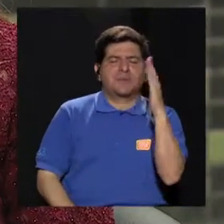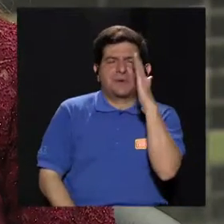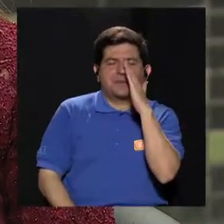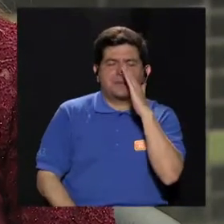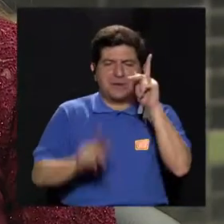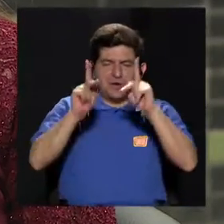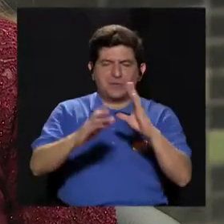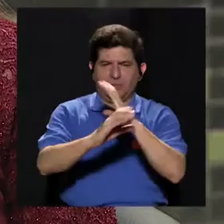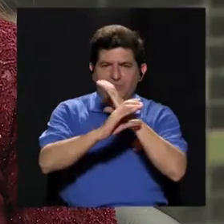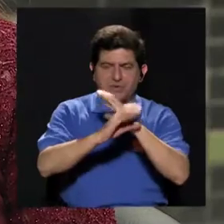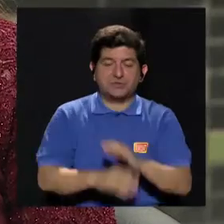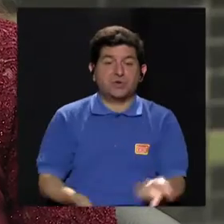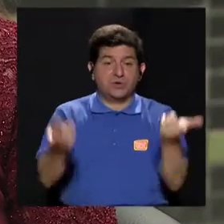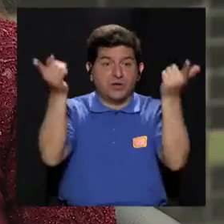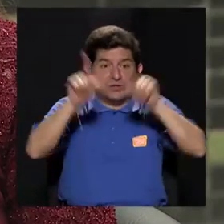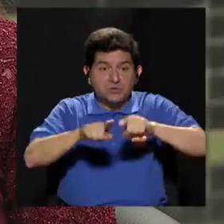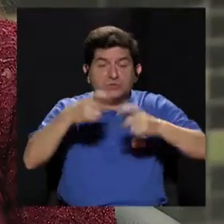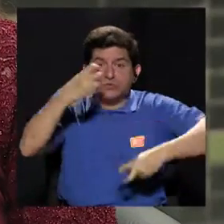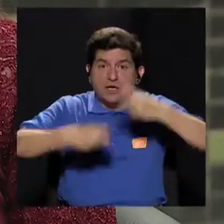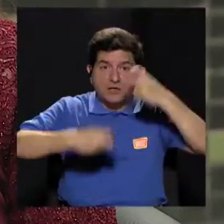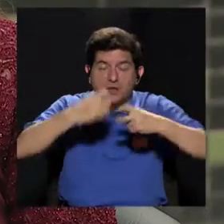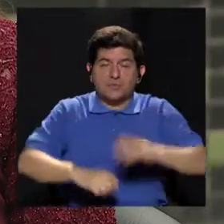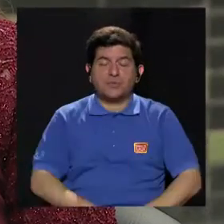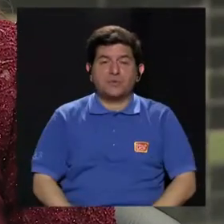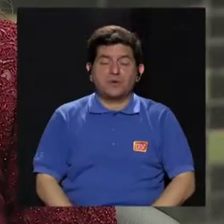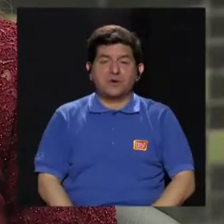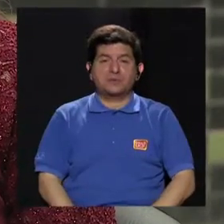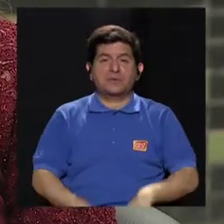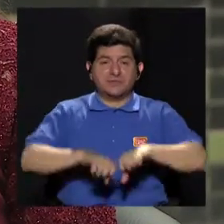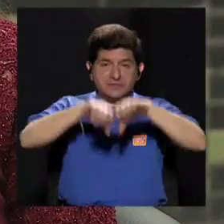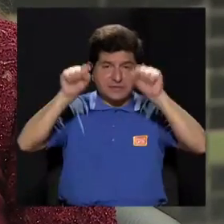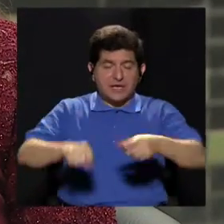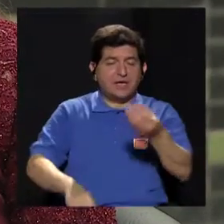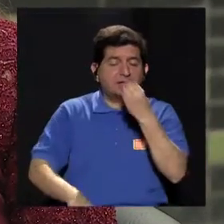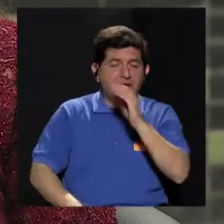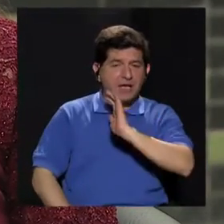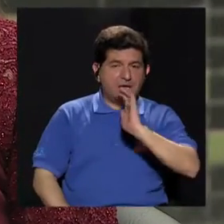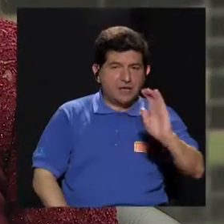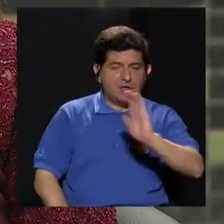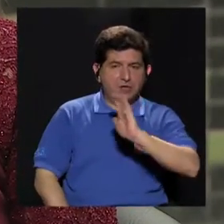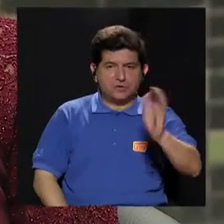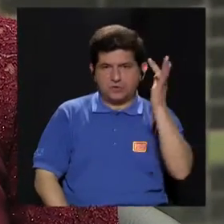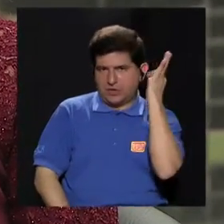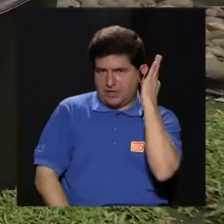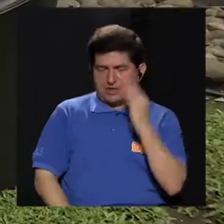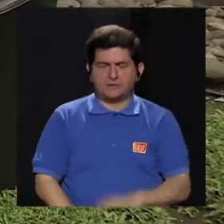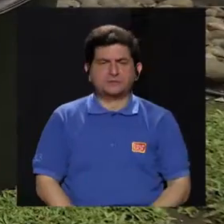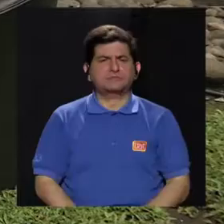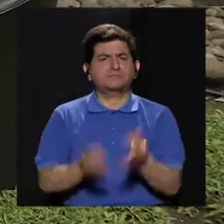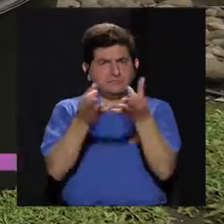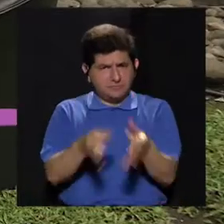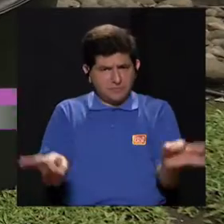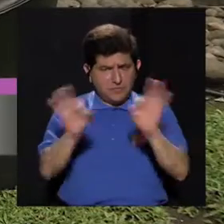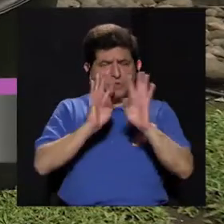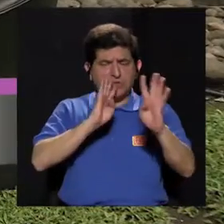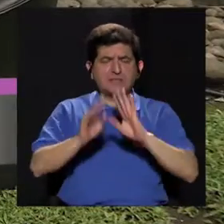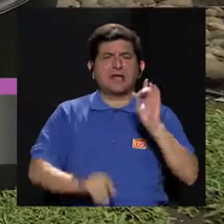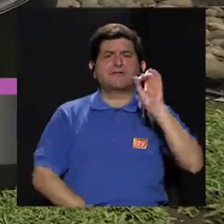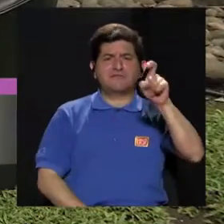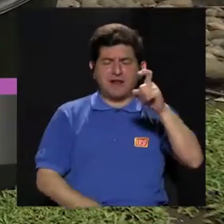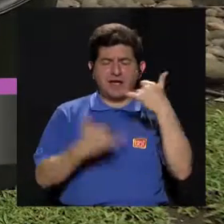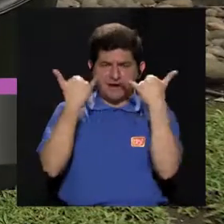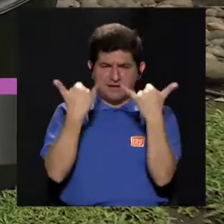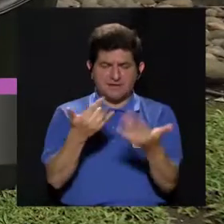papá, mamá, cuidador o cuidadora cuando se presentan estos problemas digestivos en sus niños o niñas? Y doctora, sería oportuno hablar ahora